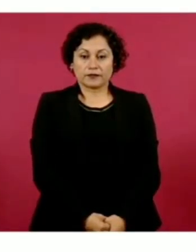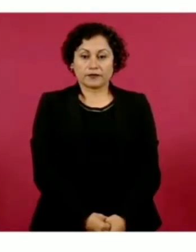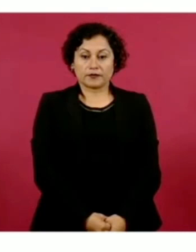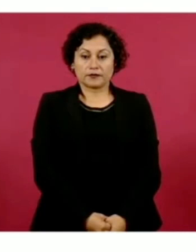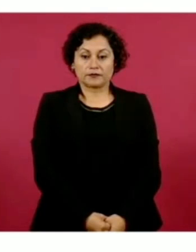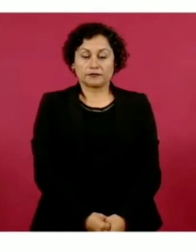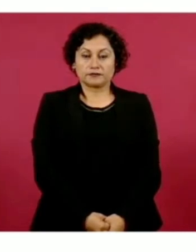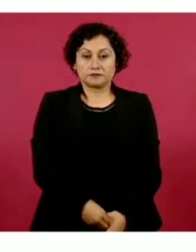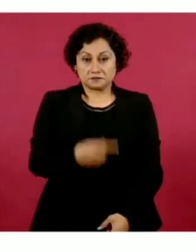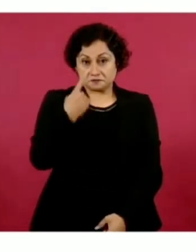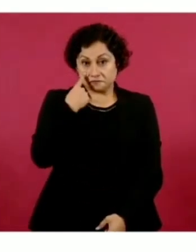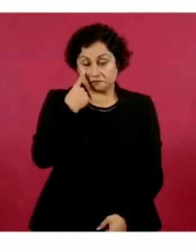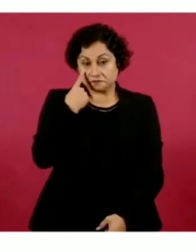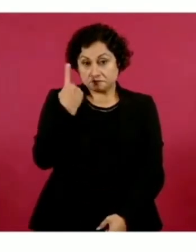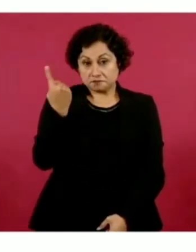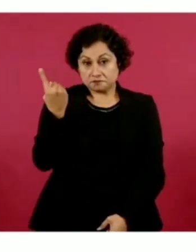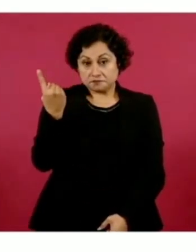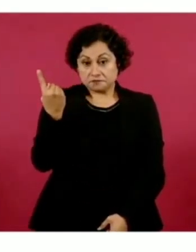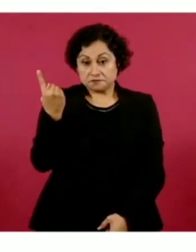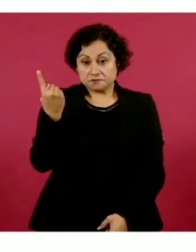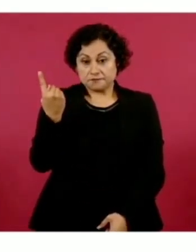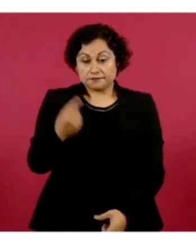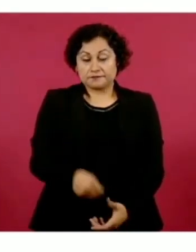Así estamos.